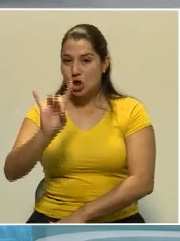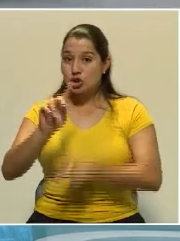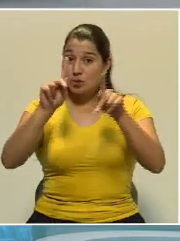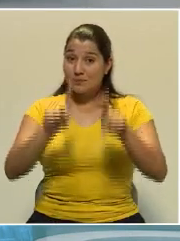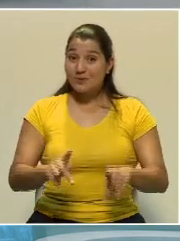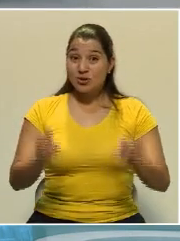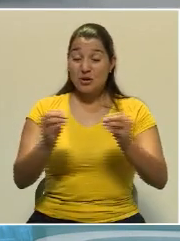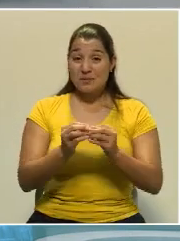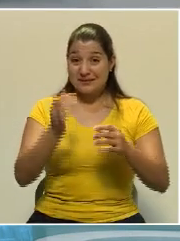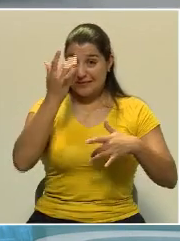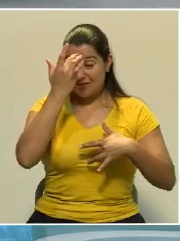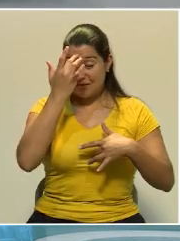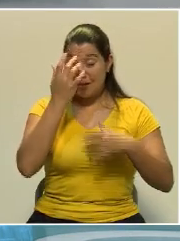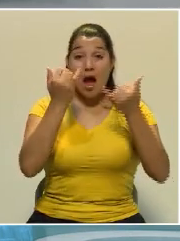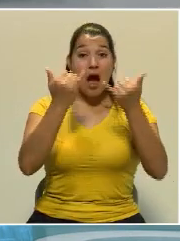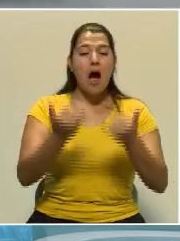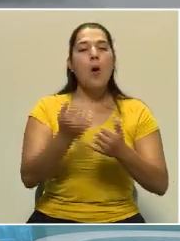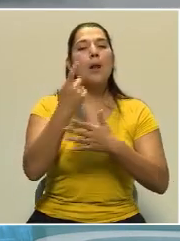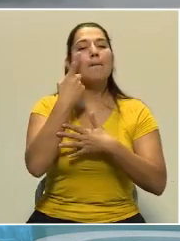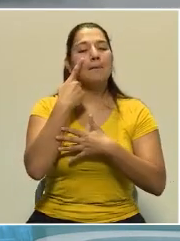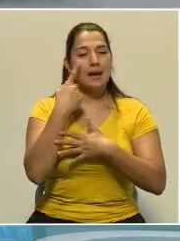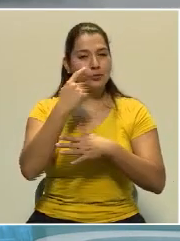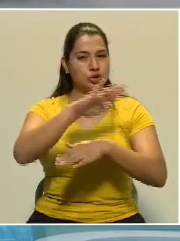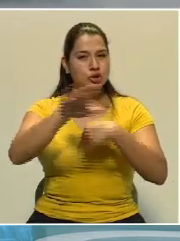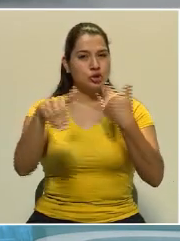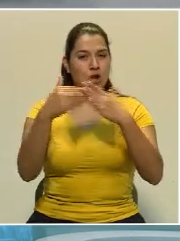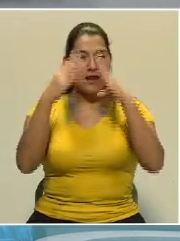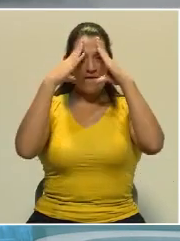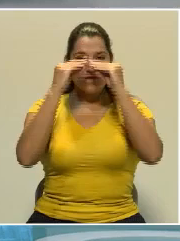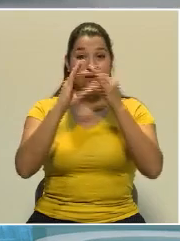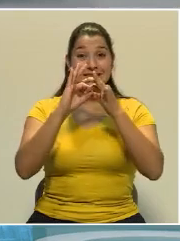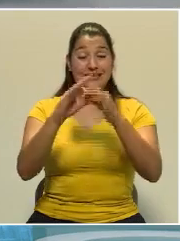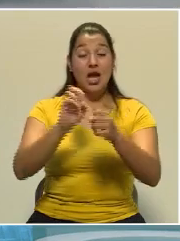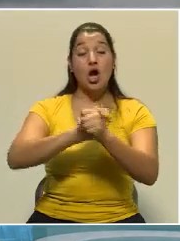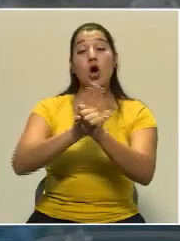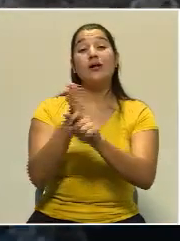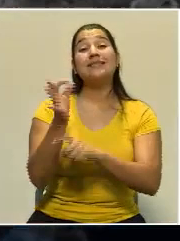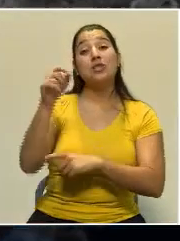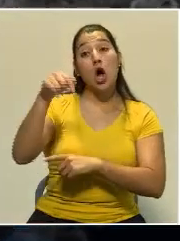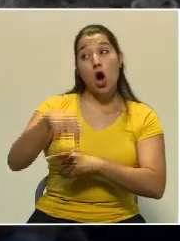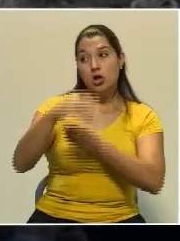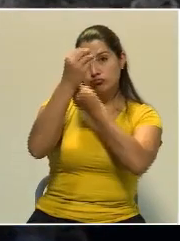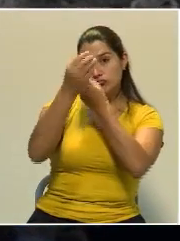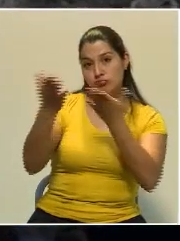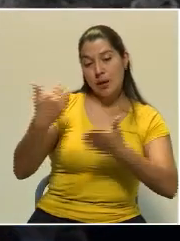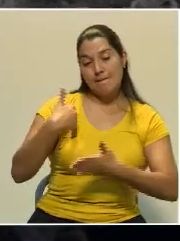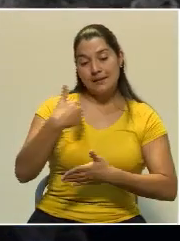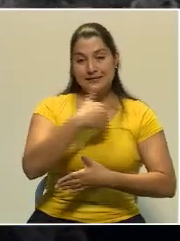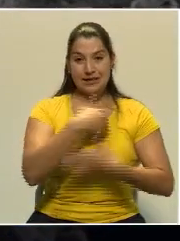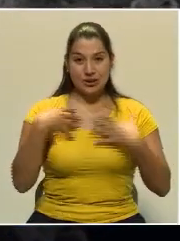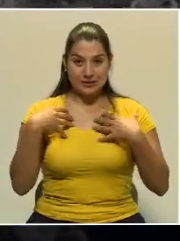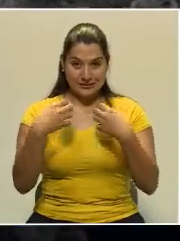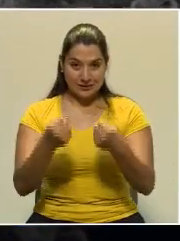nuevos contagios. Vamos ahora a repasar los datos COVID dados hoy por el Ministerio de